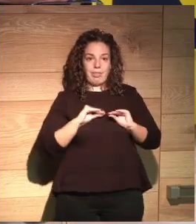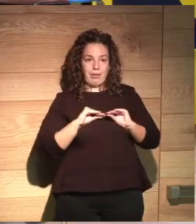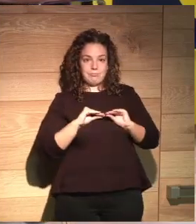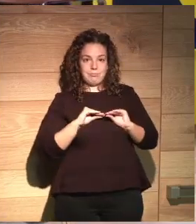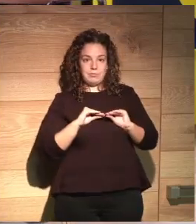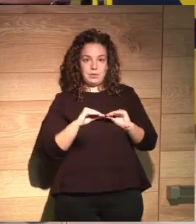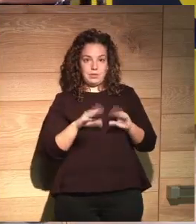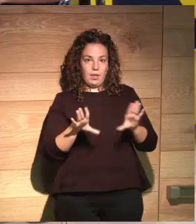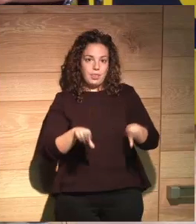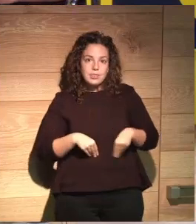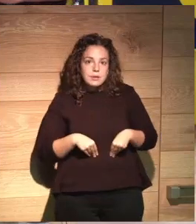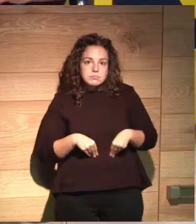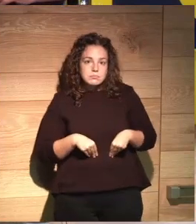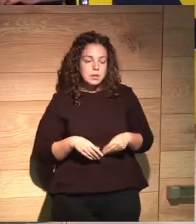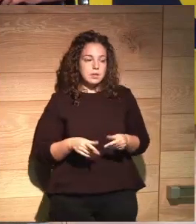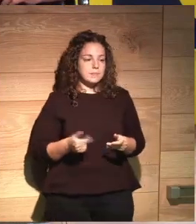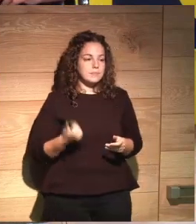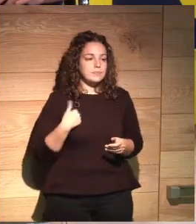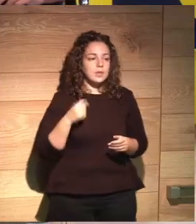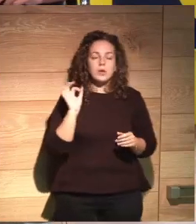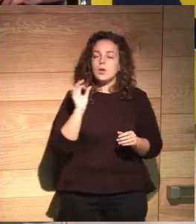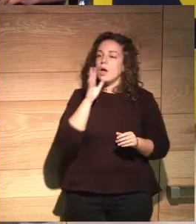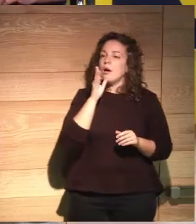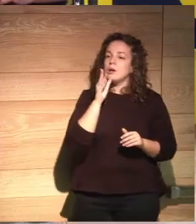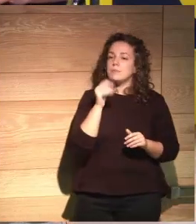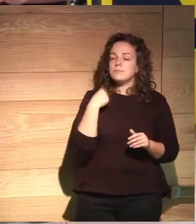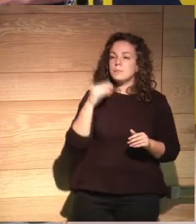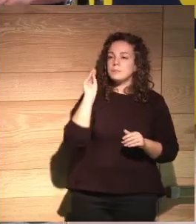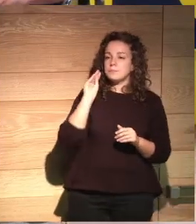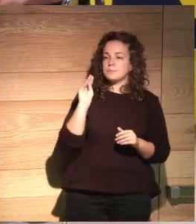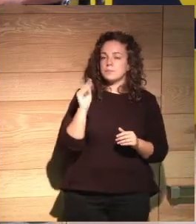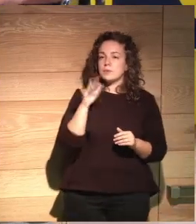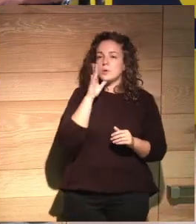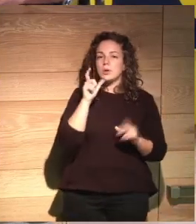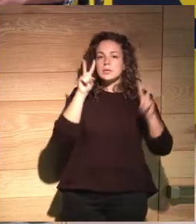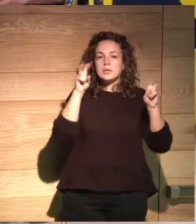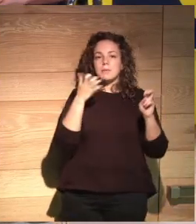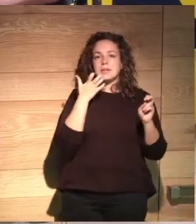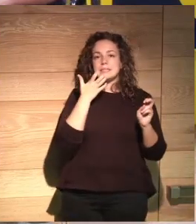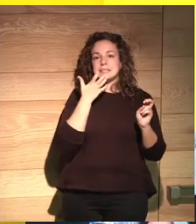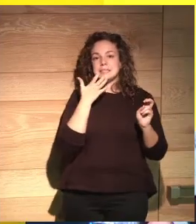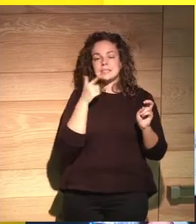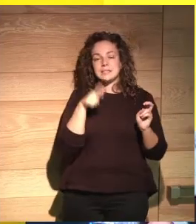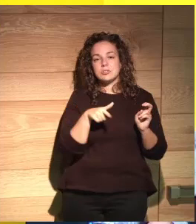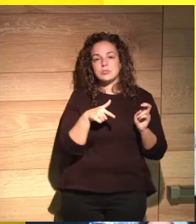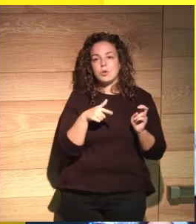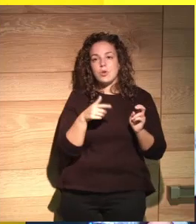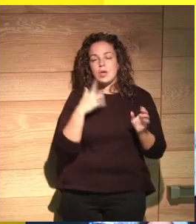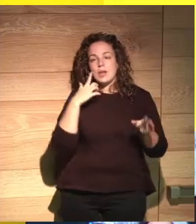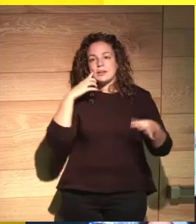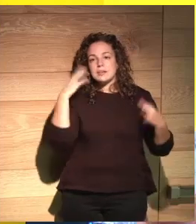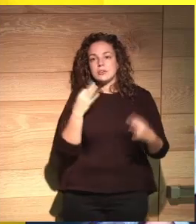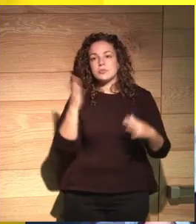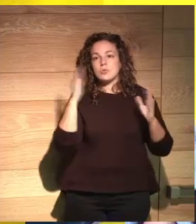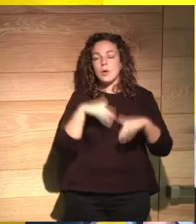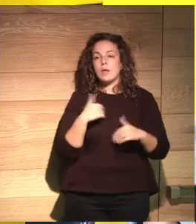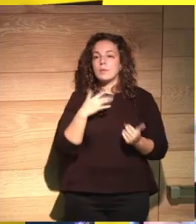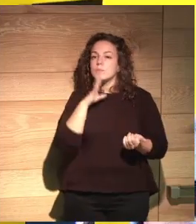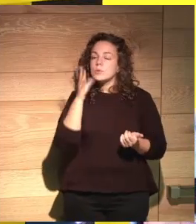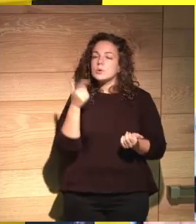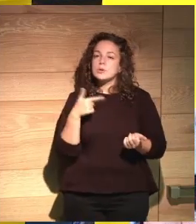los lances hace unos días en la cuestión de si esto no existe un riesgo de que estas